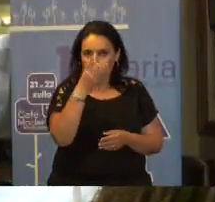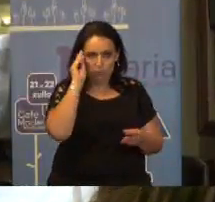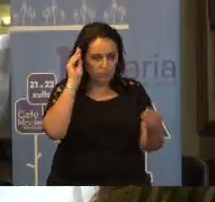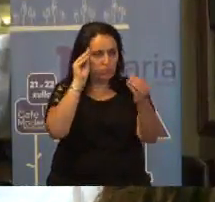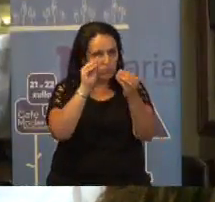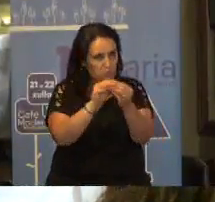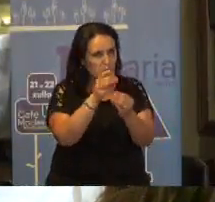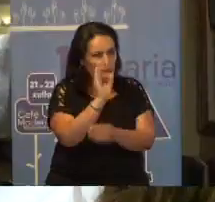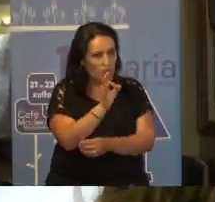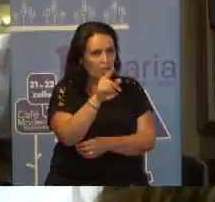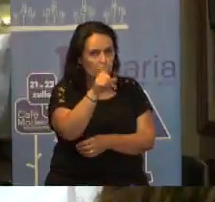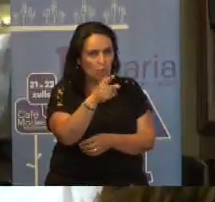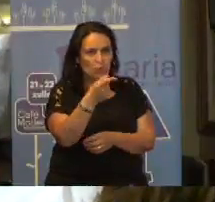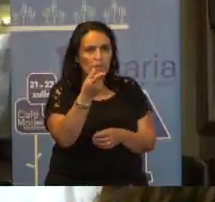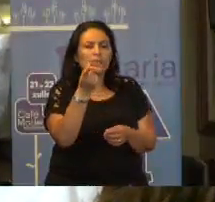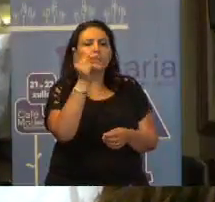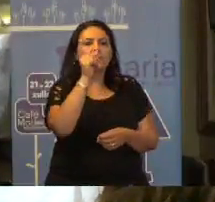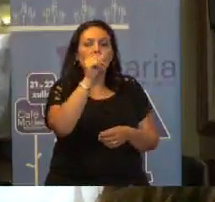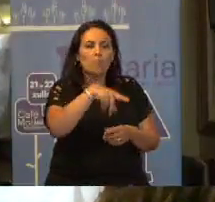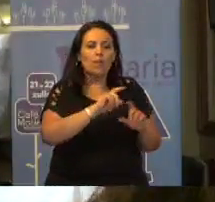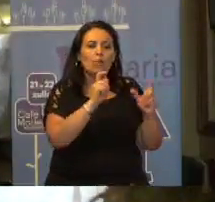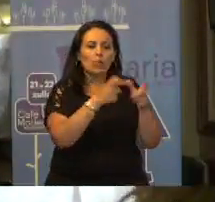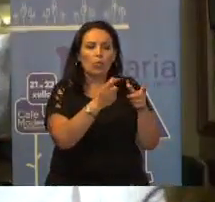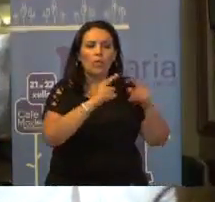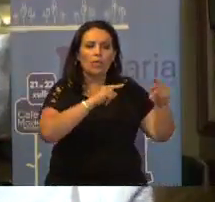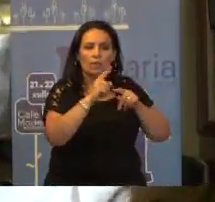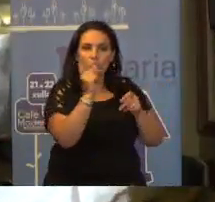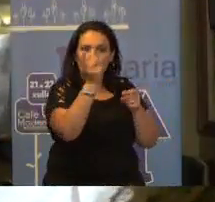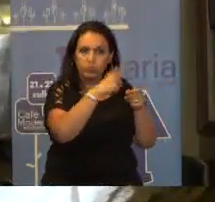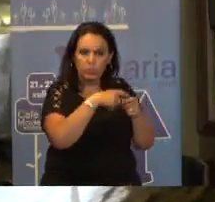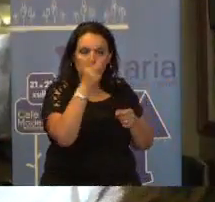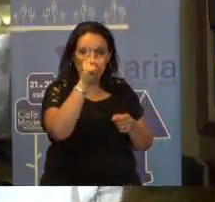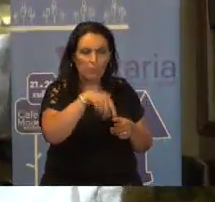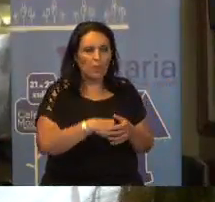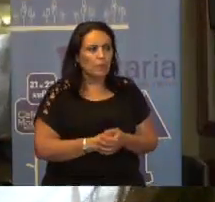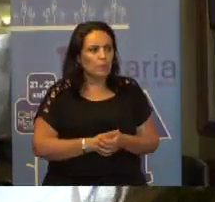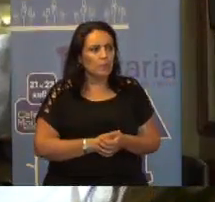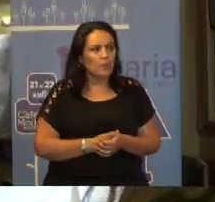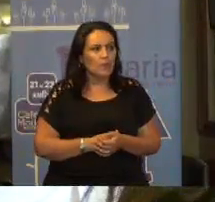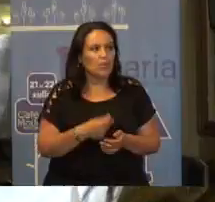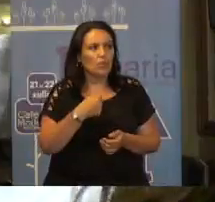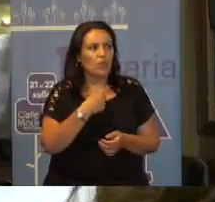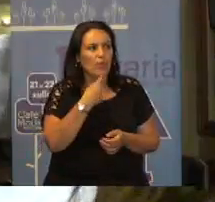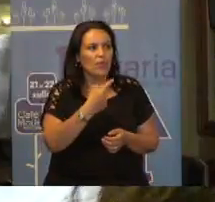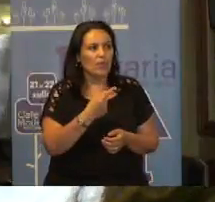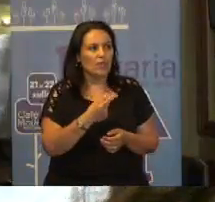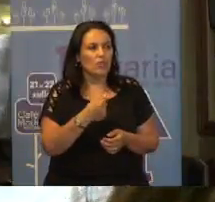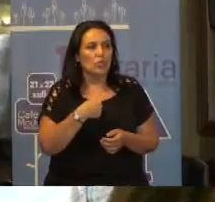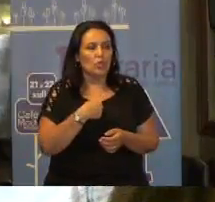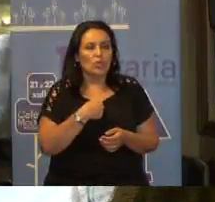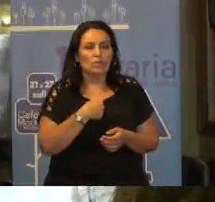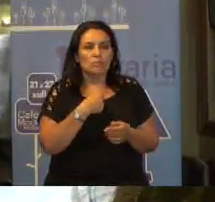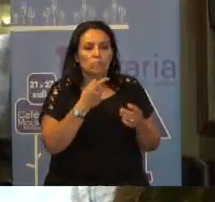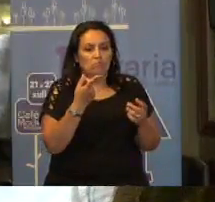tamén eres parte da dirección de Marea, eres membro do Consello das Mareas, e eu, dende logo, creo que a dirección